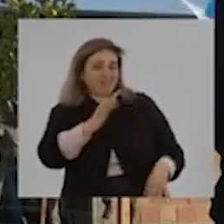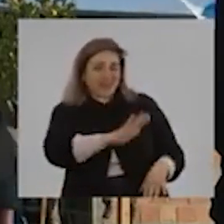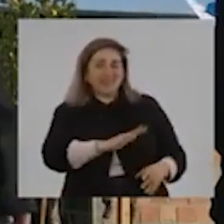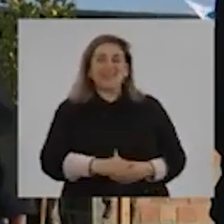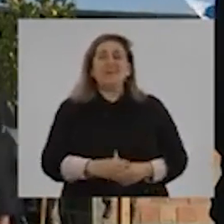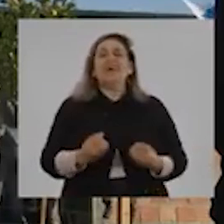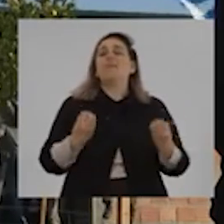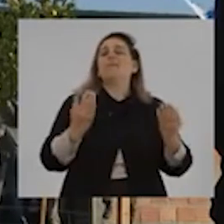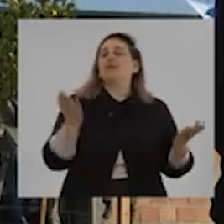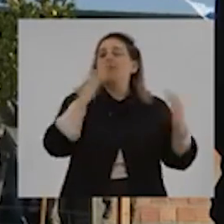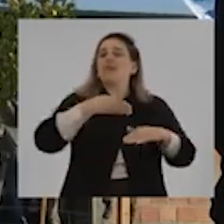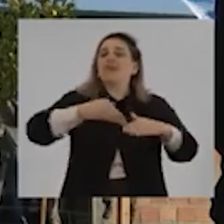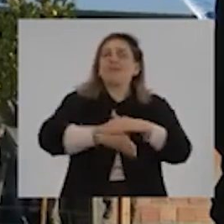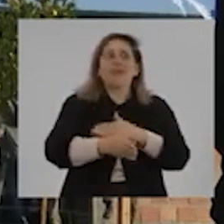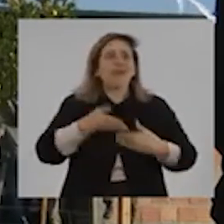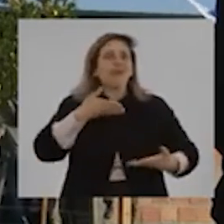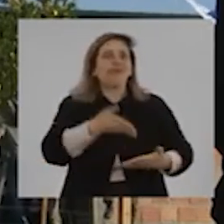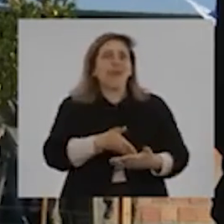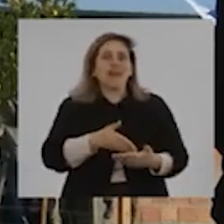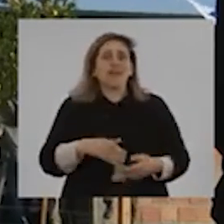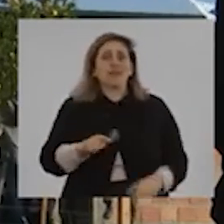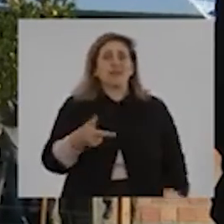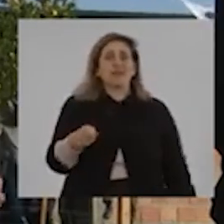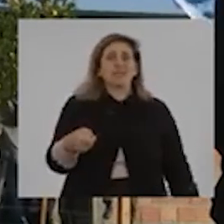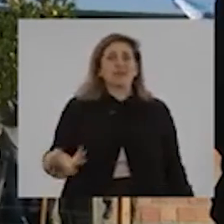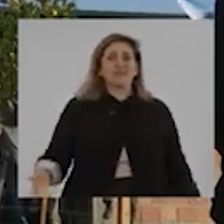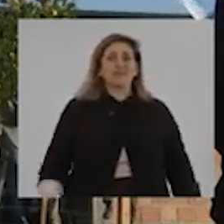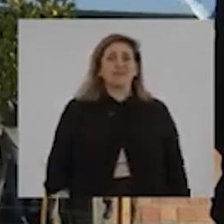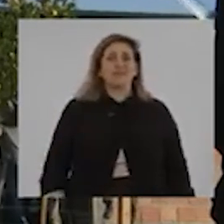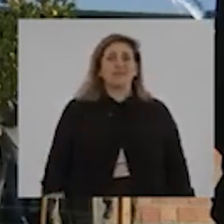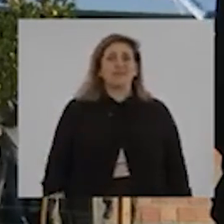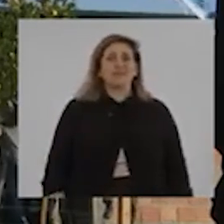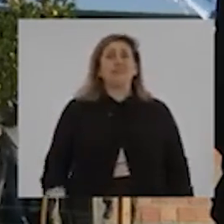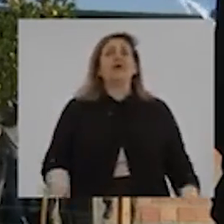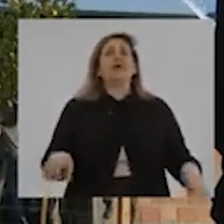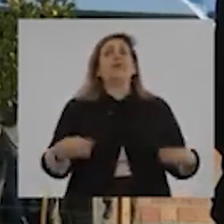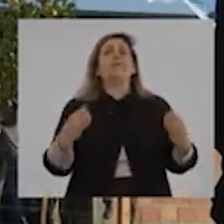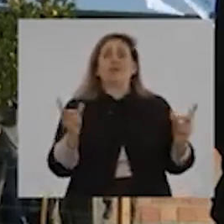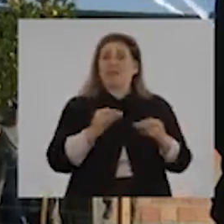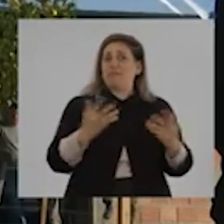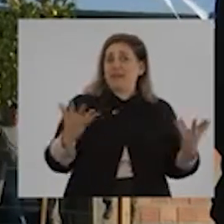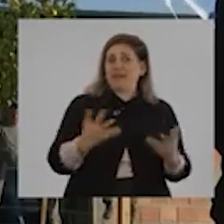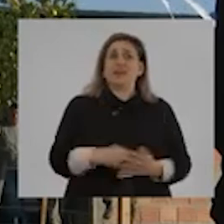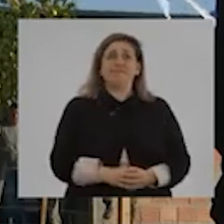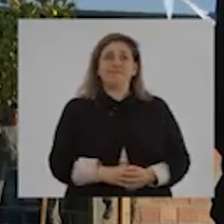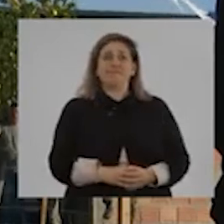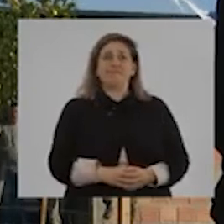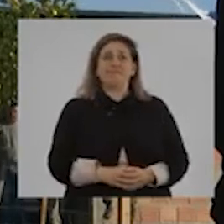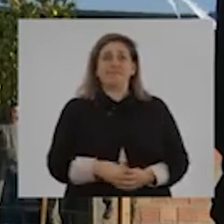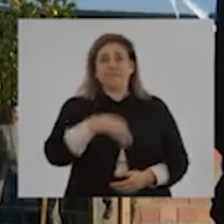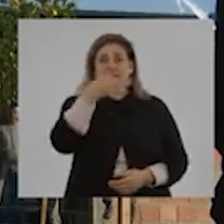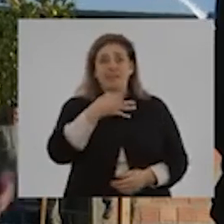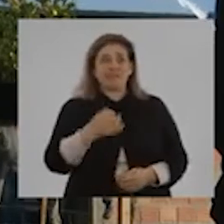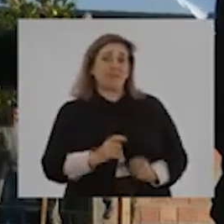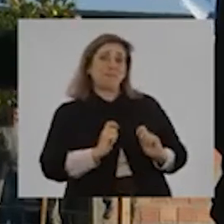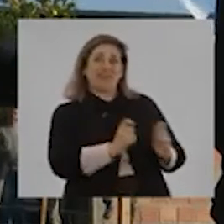¿Y saben por qué no pudimos entrar? Porque no tenía la llave. ¿Y saben por qué va terminar el discurso en este preciso instante? Para